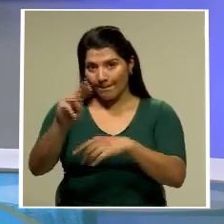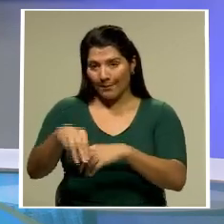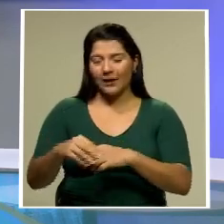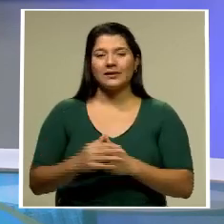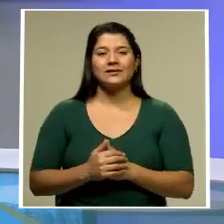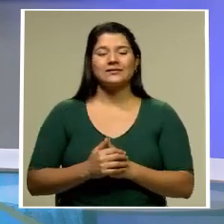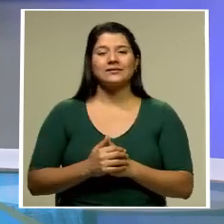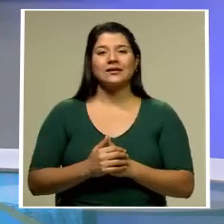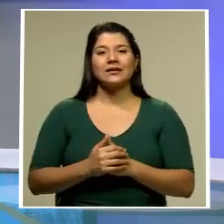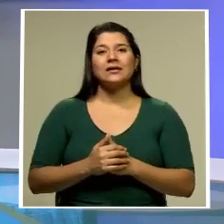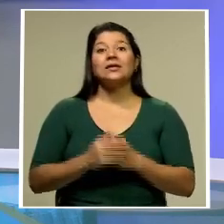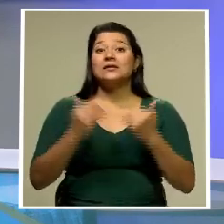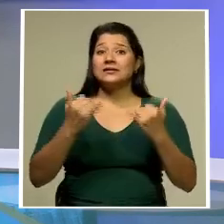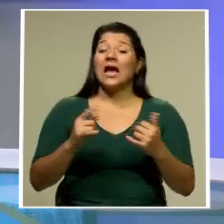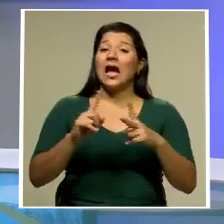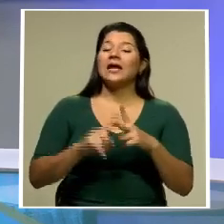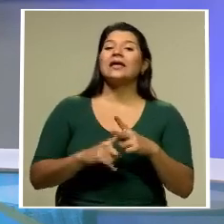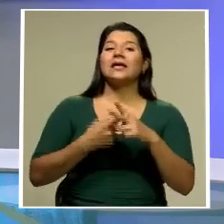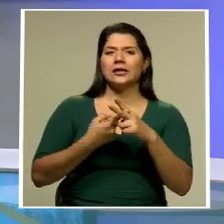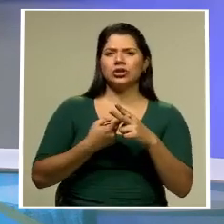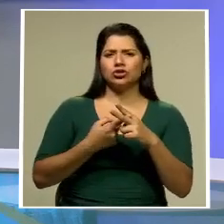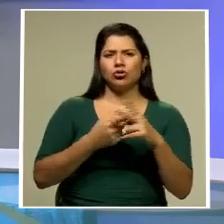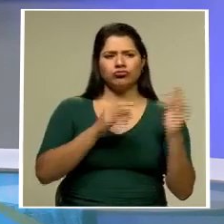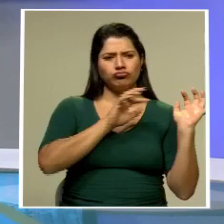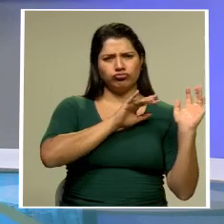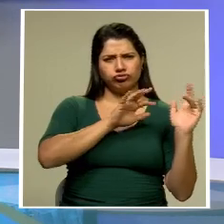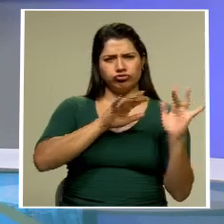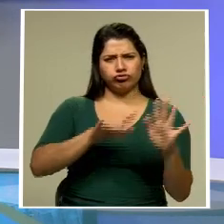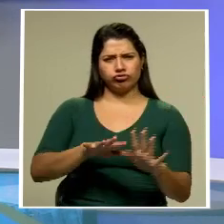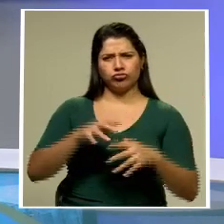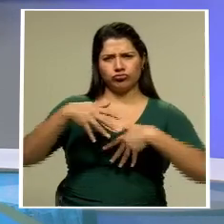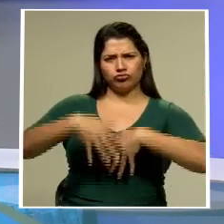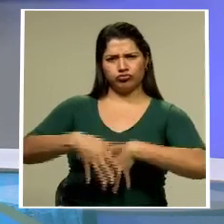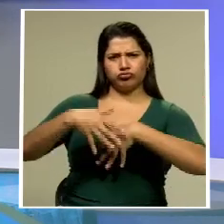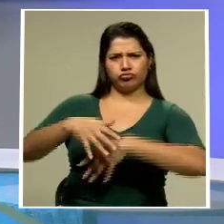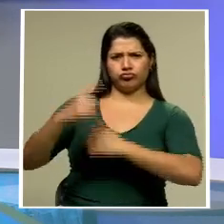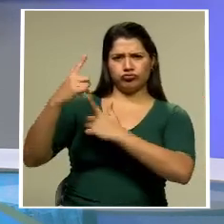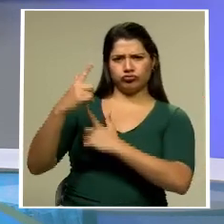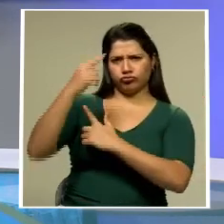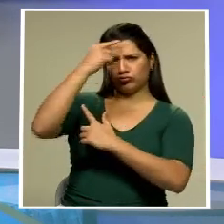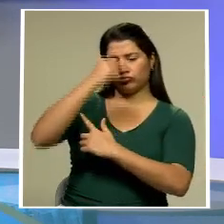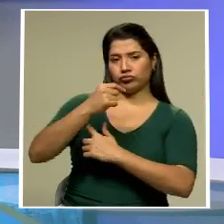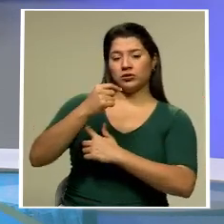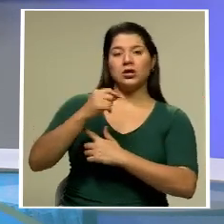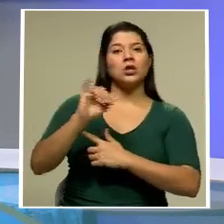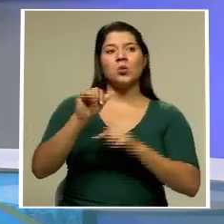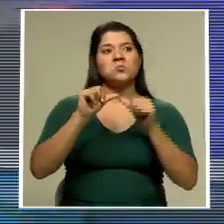pesar del inicio del despliegue de soldados en las provincias afectadas.